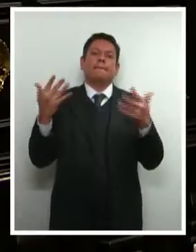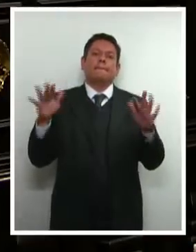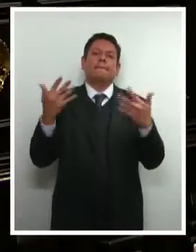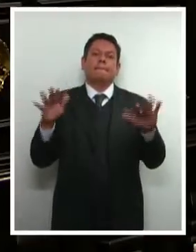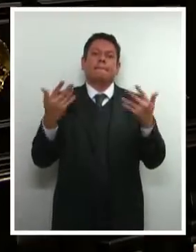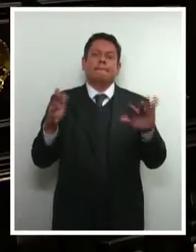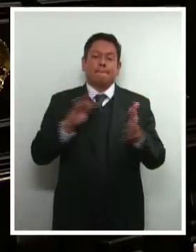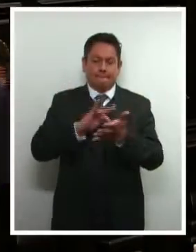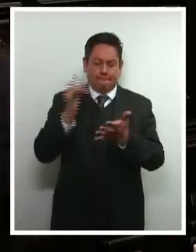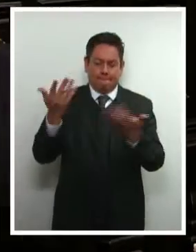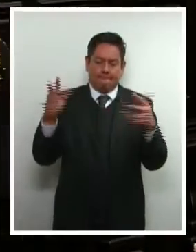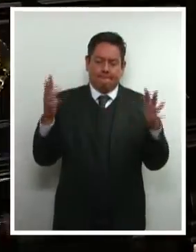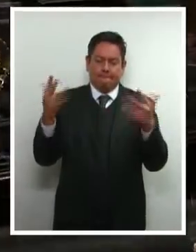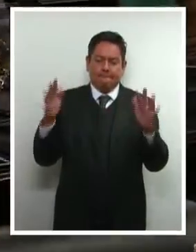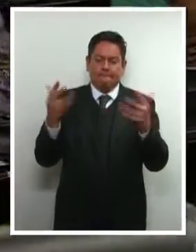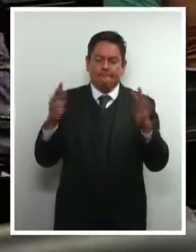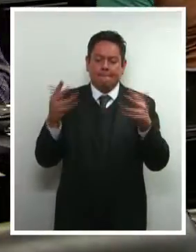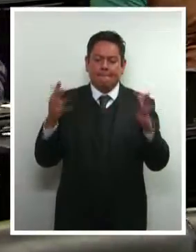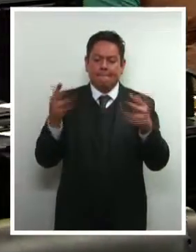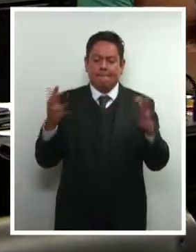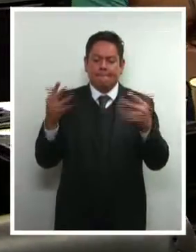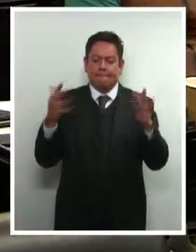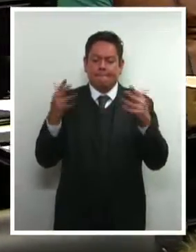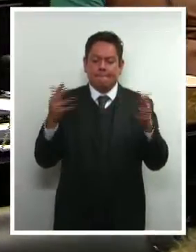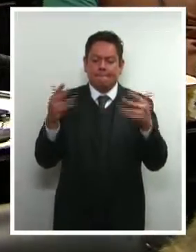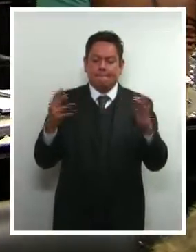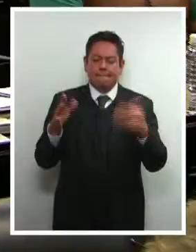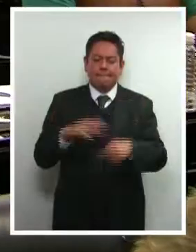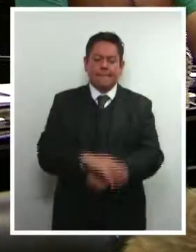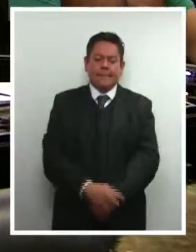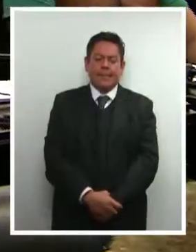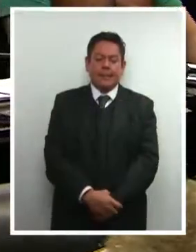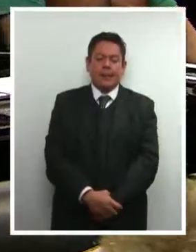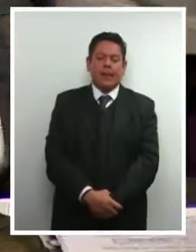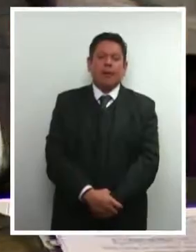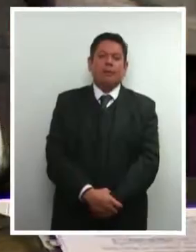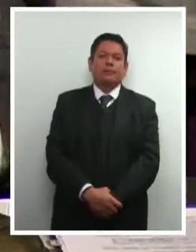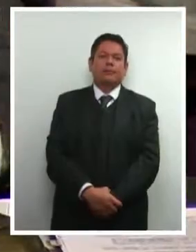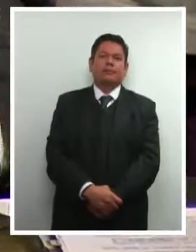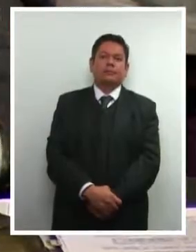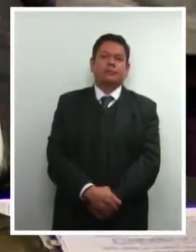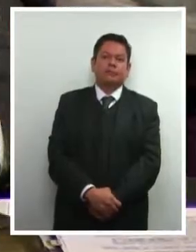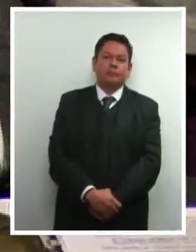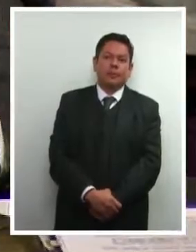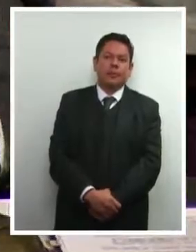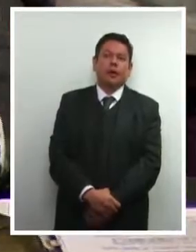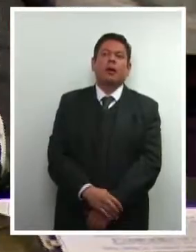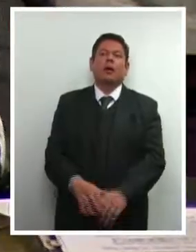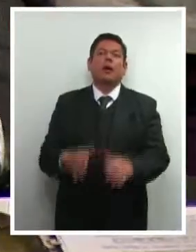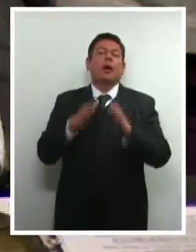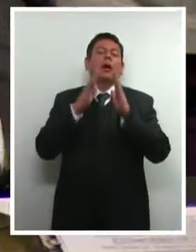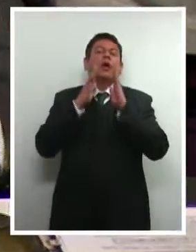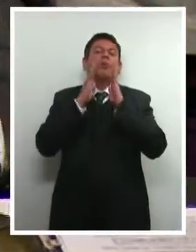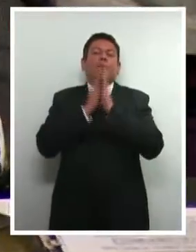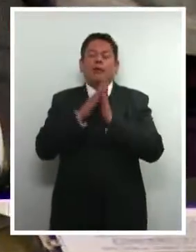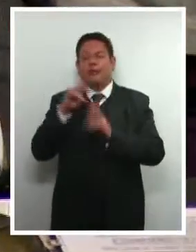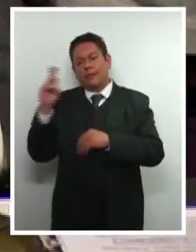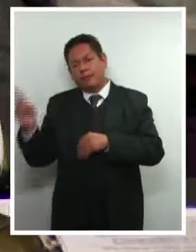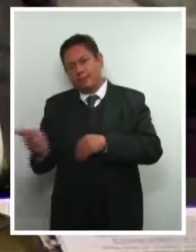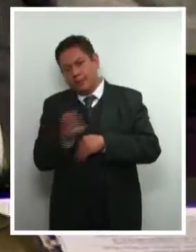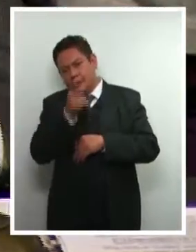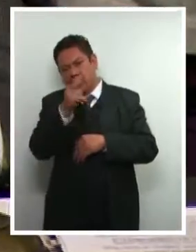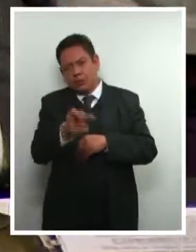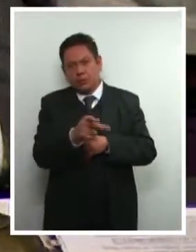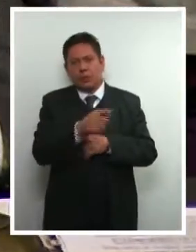Muchas gracias, diputado Cuadri. Consulte la Secretaría a la Asamblea si es de admitirse a su